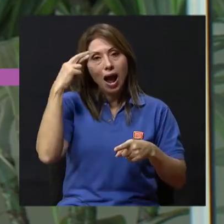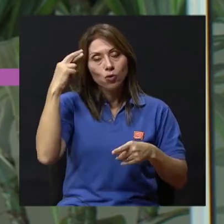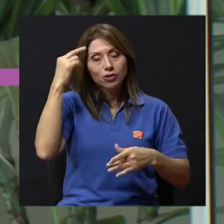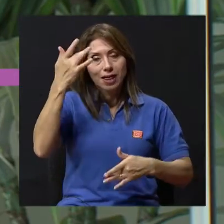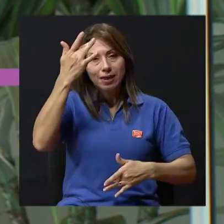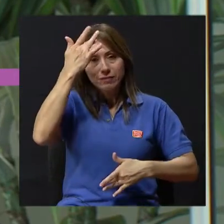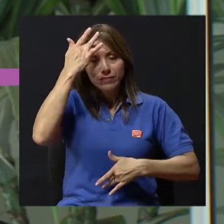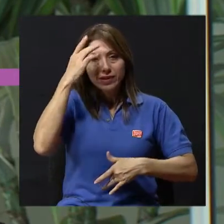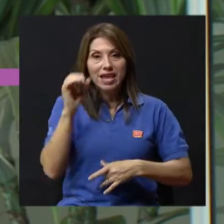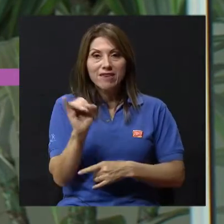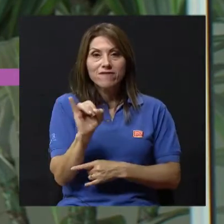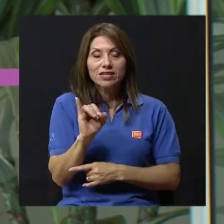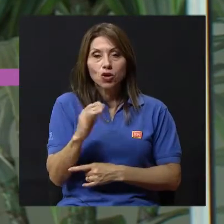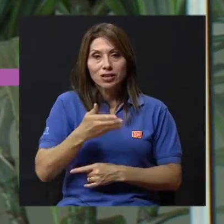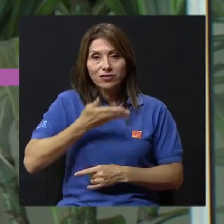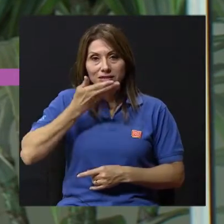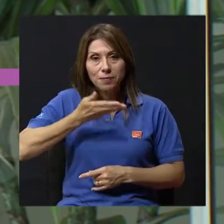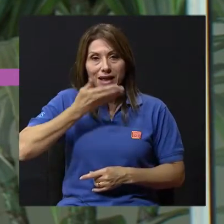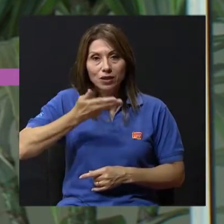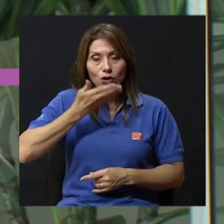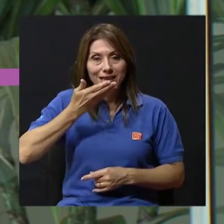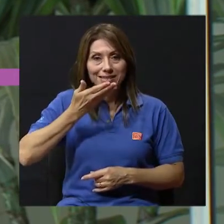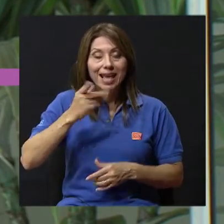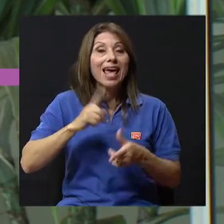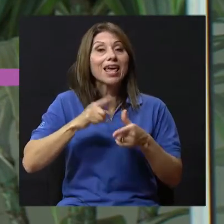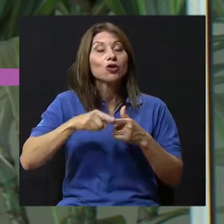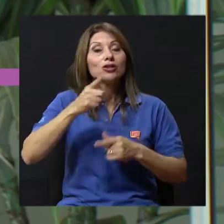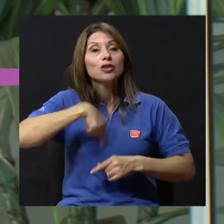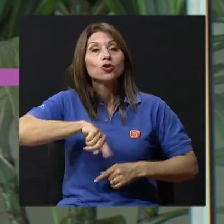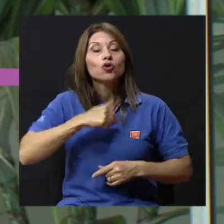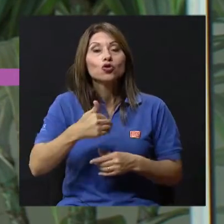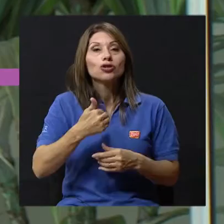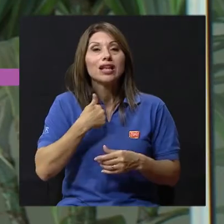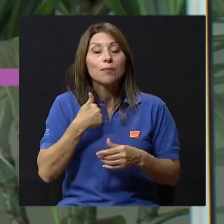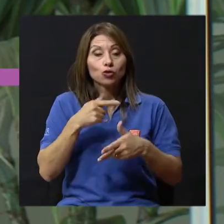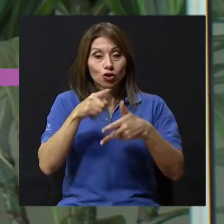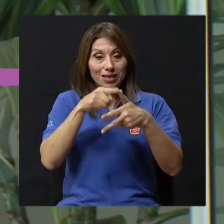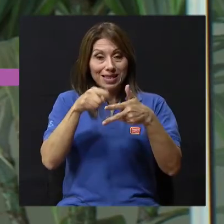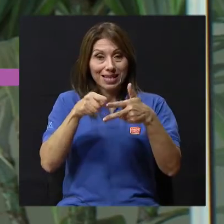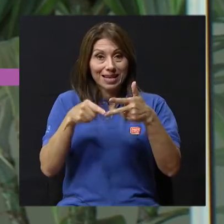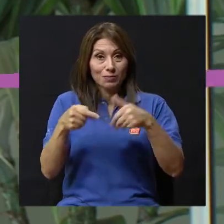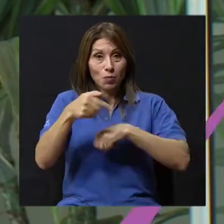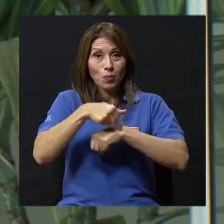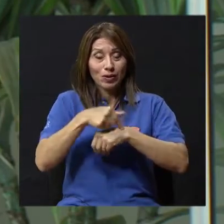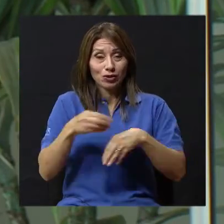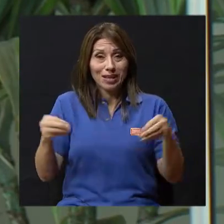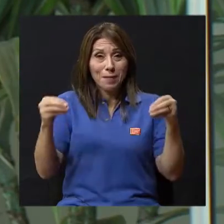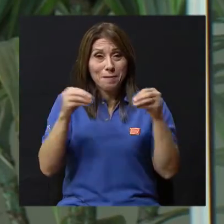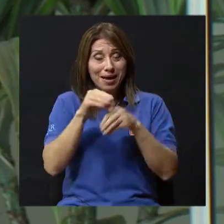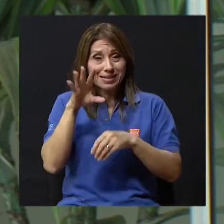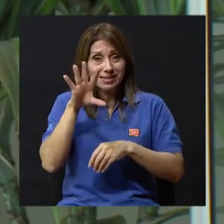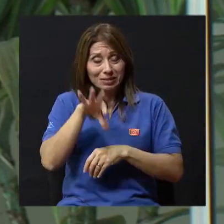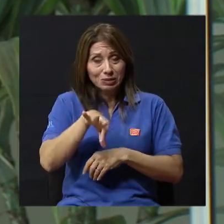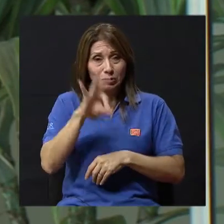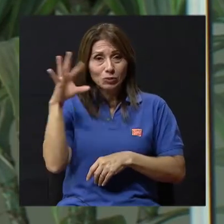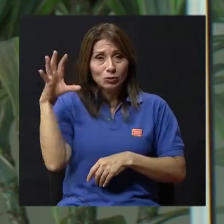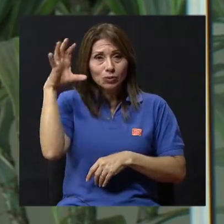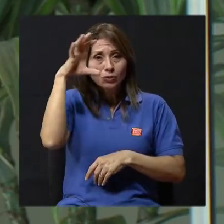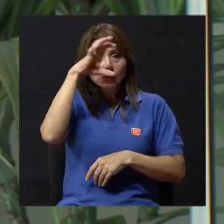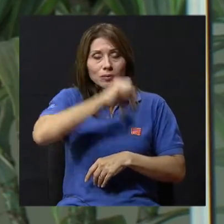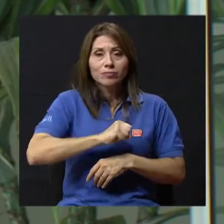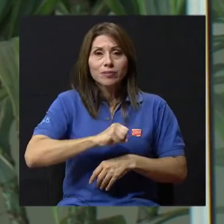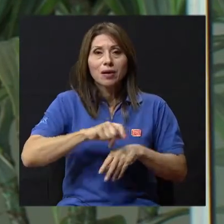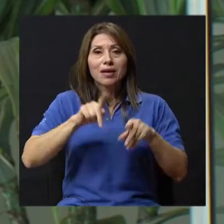nosotros tenemos 3 picos de mayor cantidad de asmáticos en los hospitales. Interesantísimo es el inicio